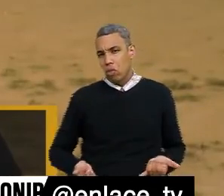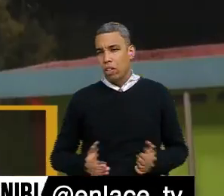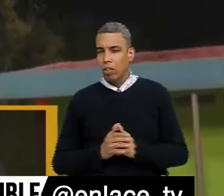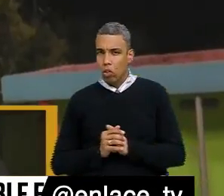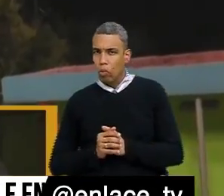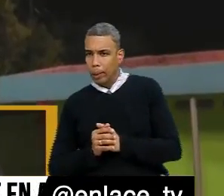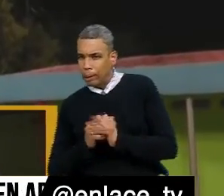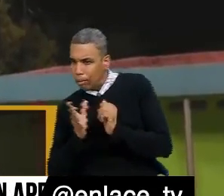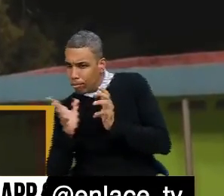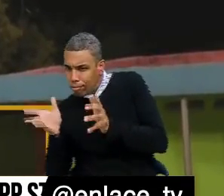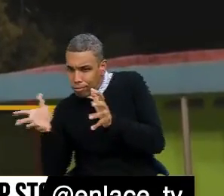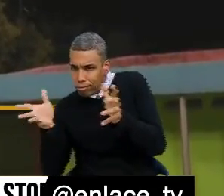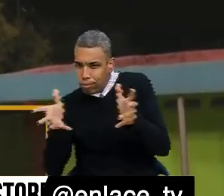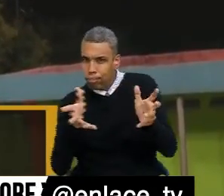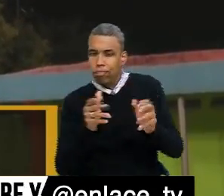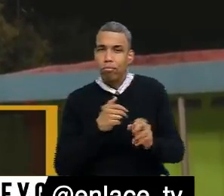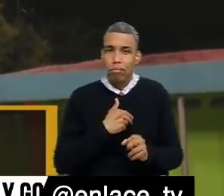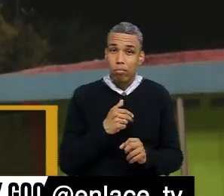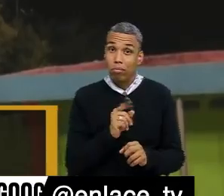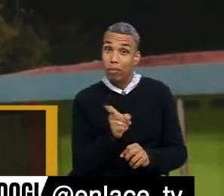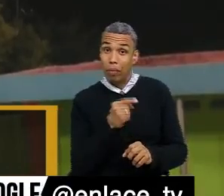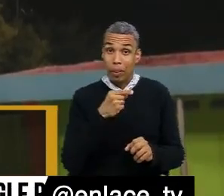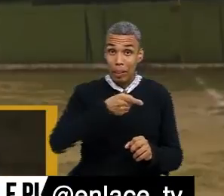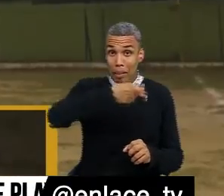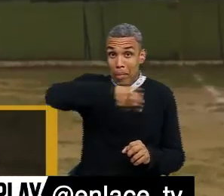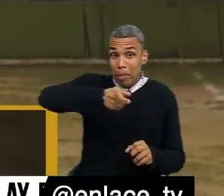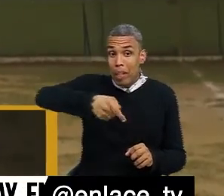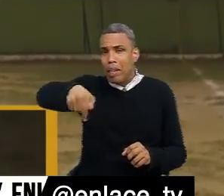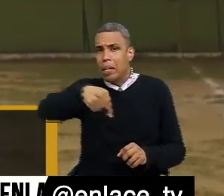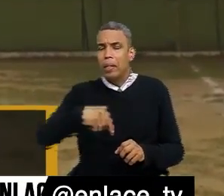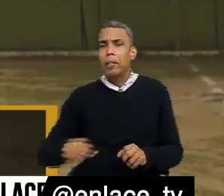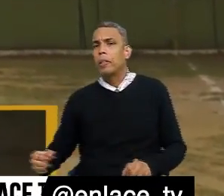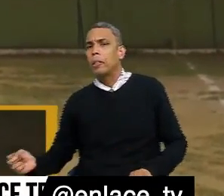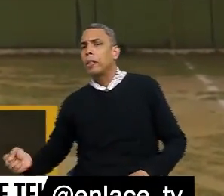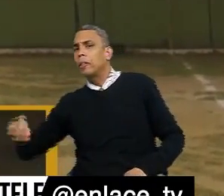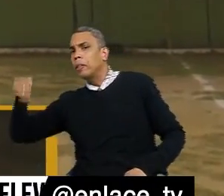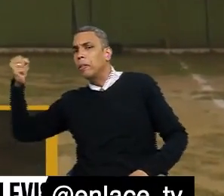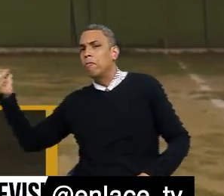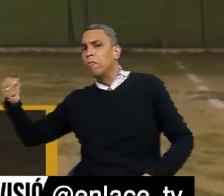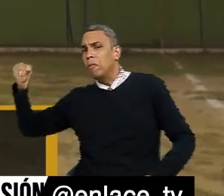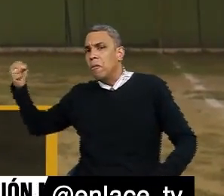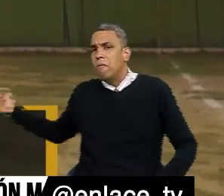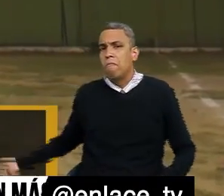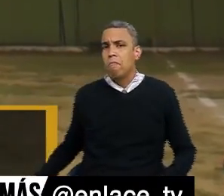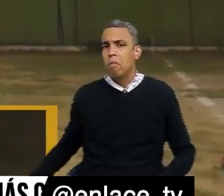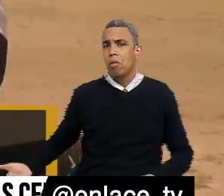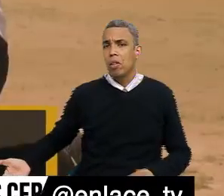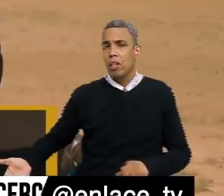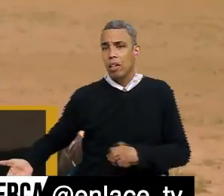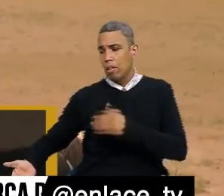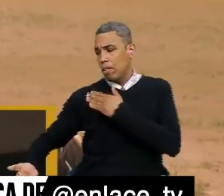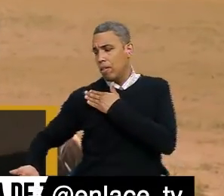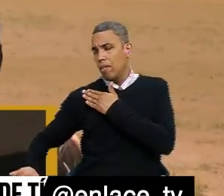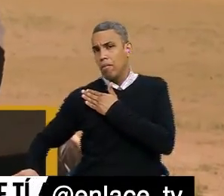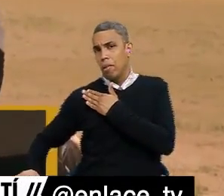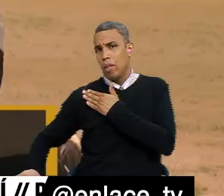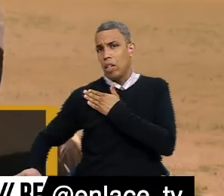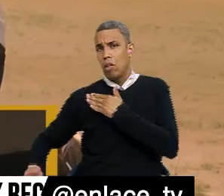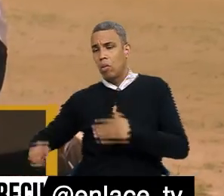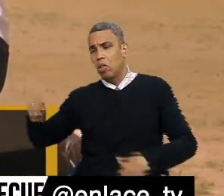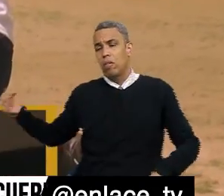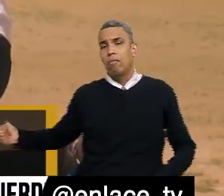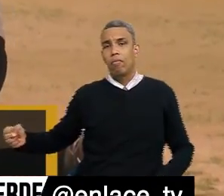muchachos no abran el hombro al momento de lanzar, que es el mayor error que cometen los principiantes. Y también estuvimos